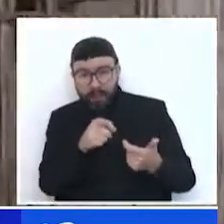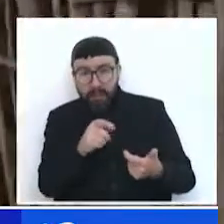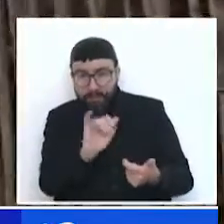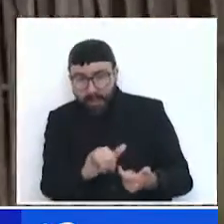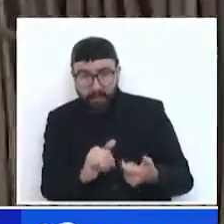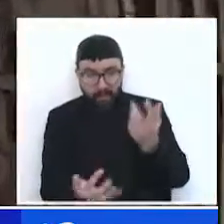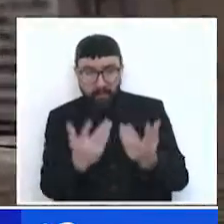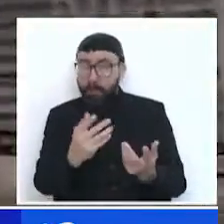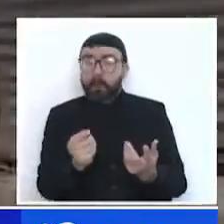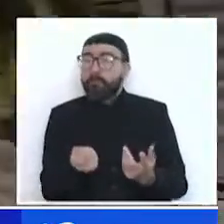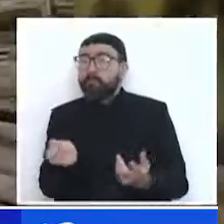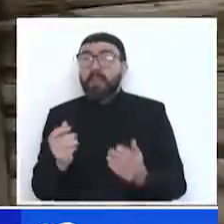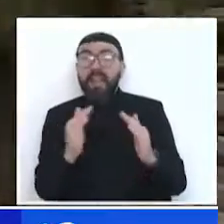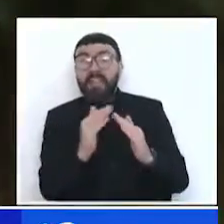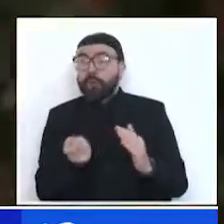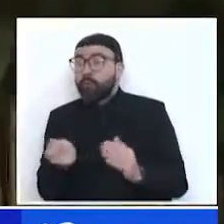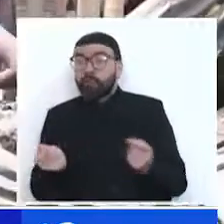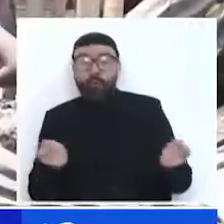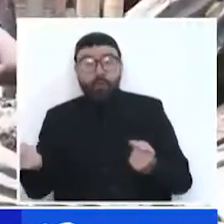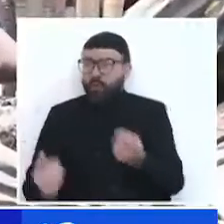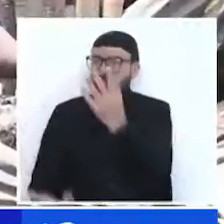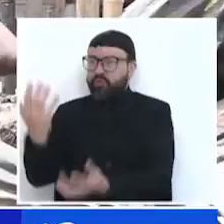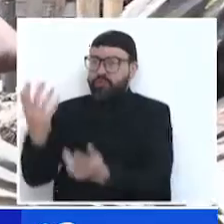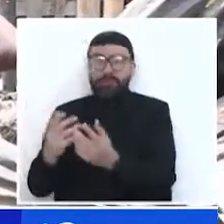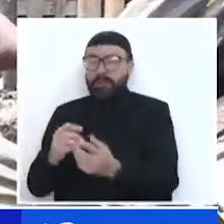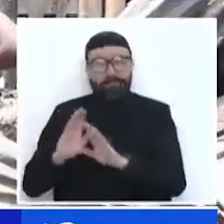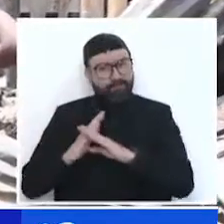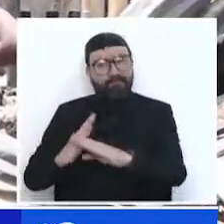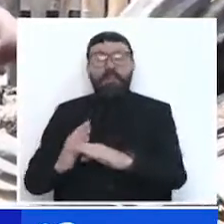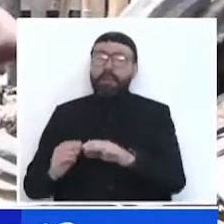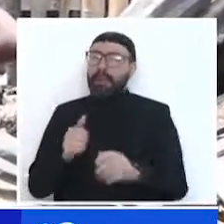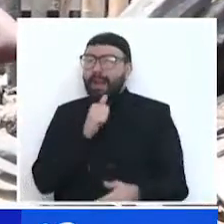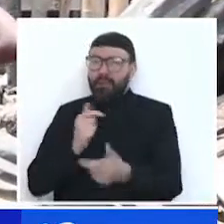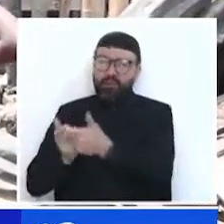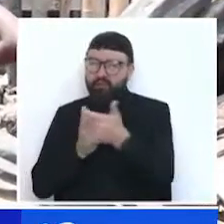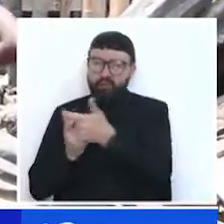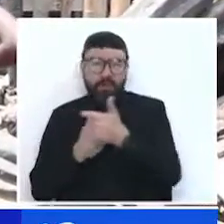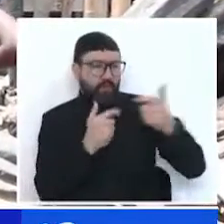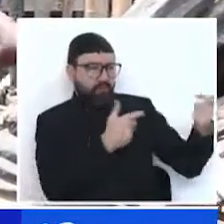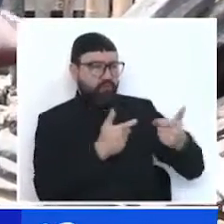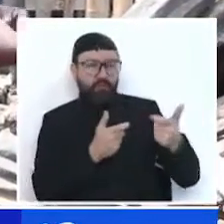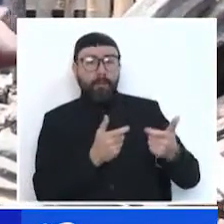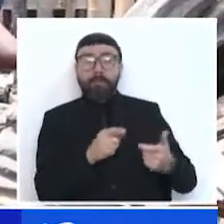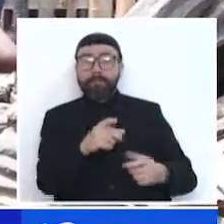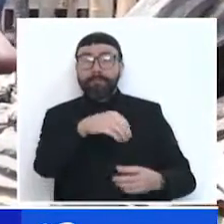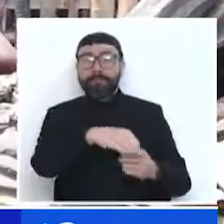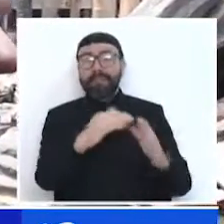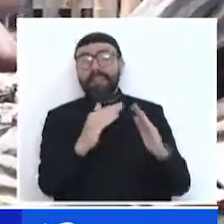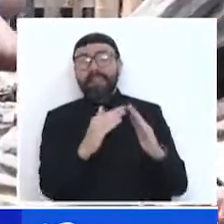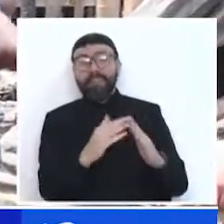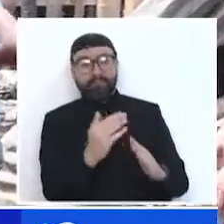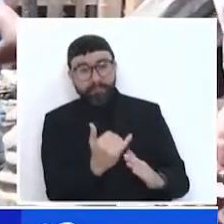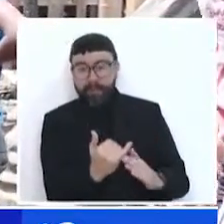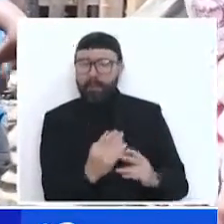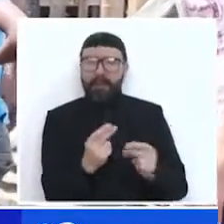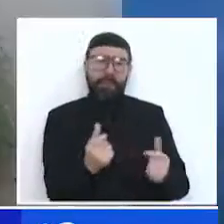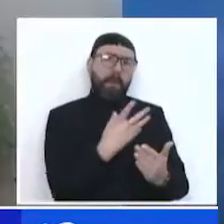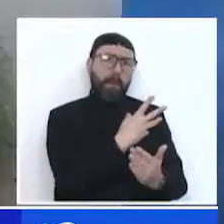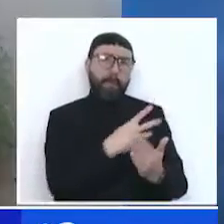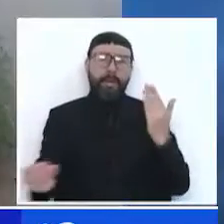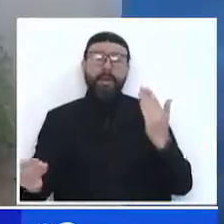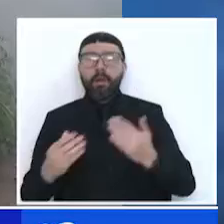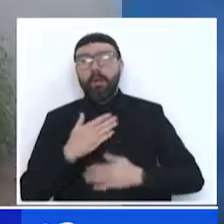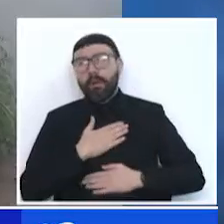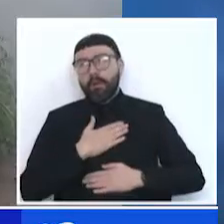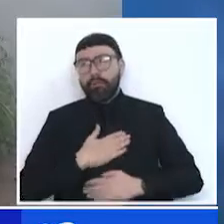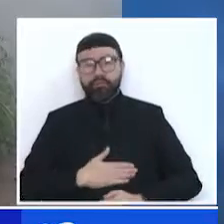viviendas aledañas también resultaran afectadas por la emergencia. Los residentes de la casa incinerada lograron evacuar a tiempo, por lo que no